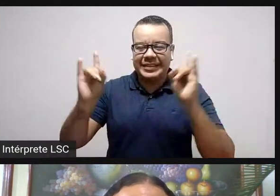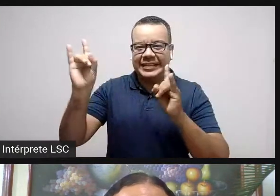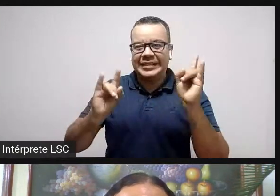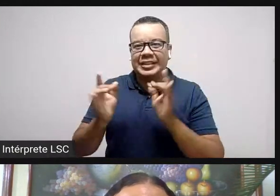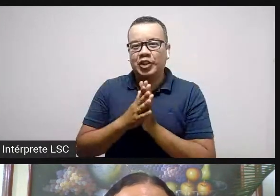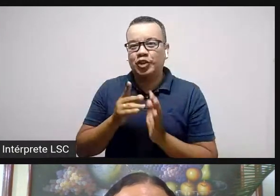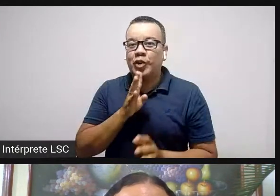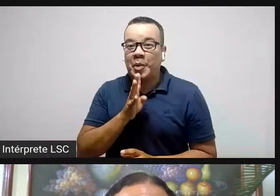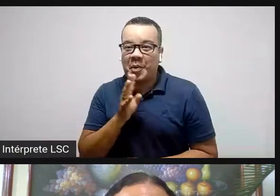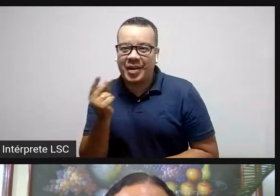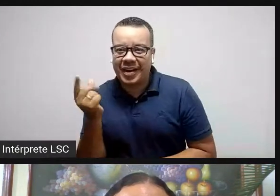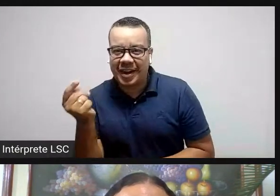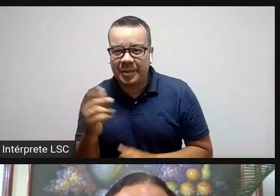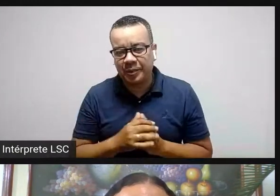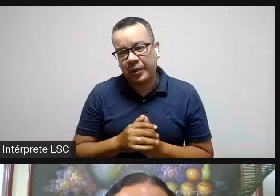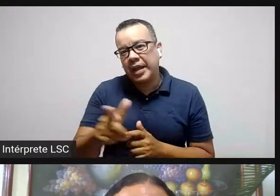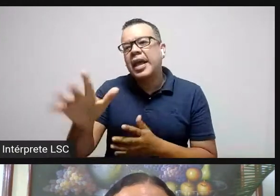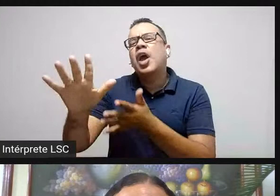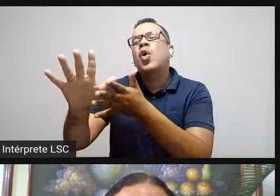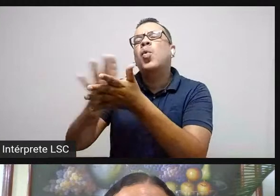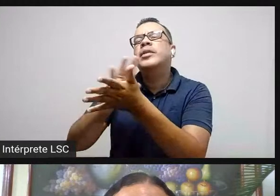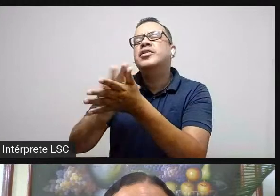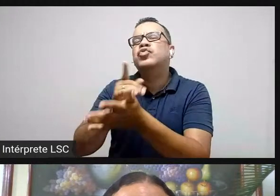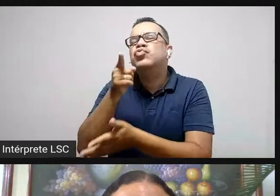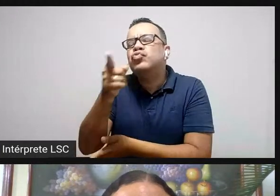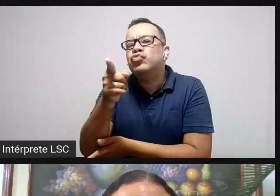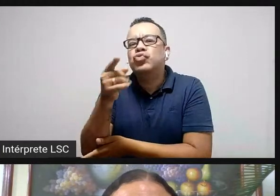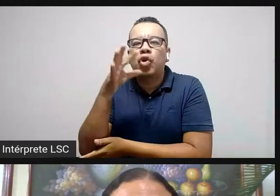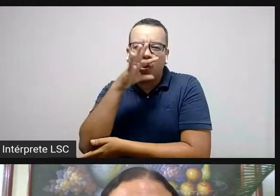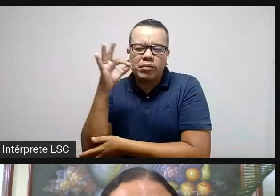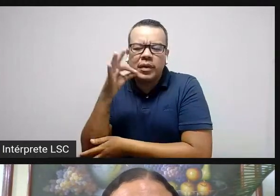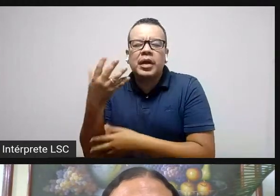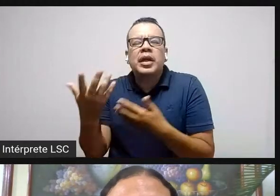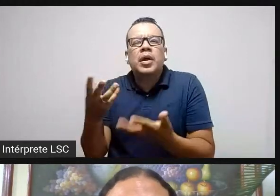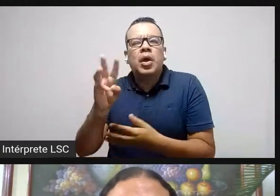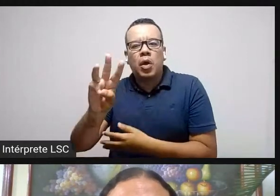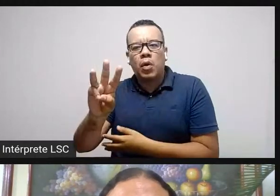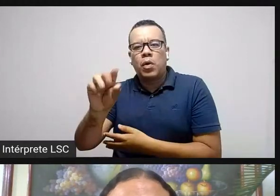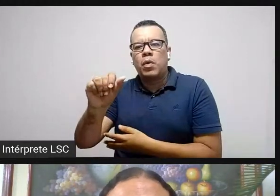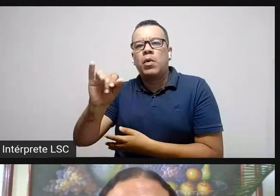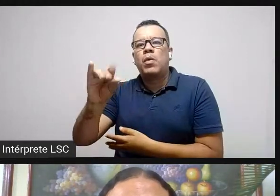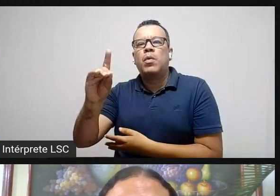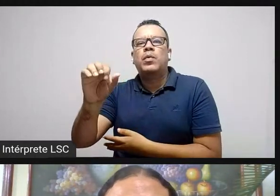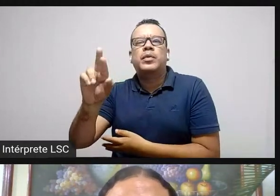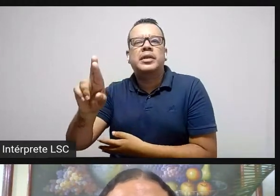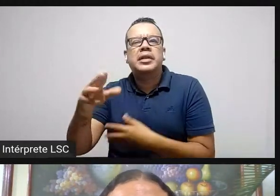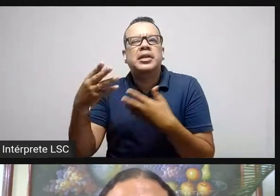es tu acercamiento a la poesía y cómo relees el mundo a partir de ella.